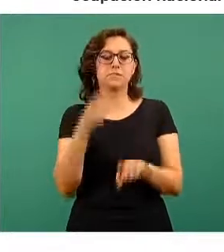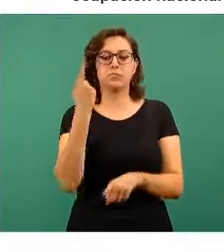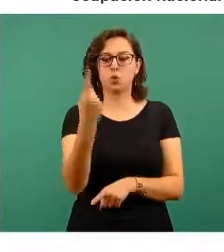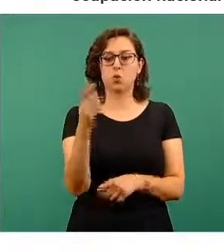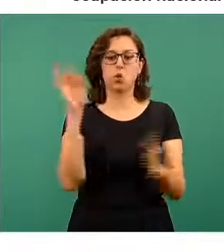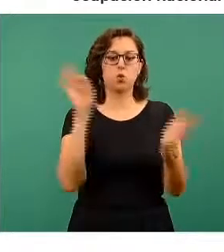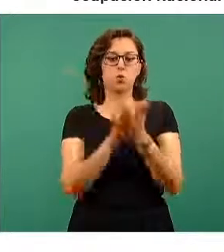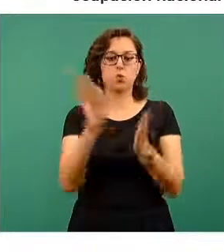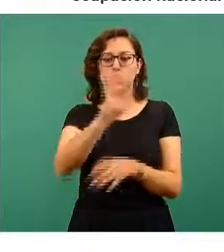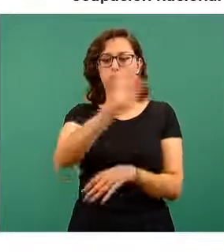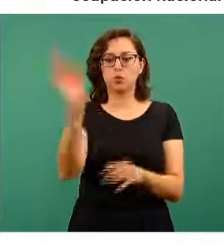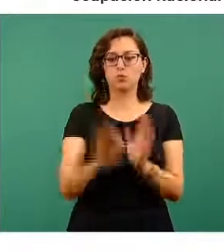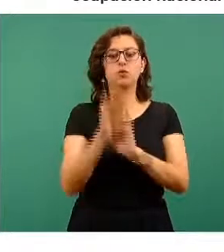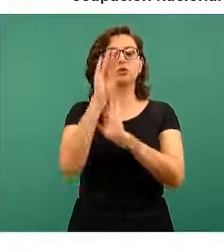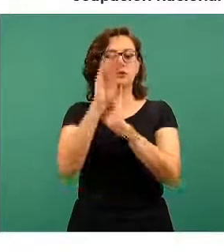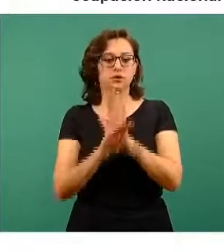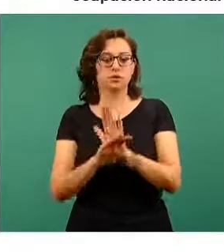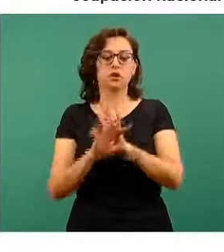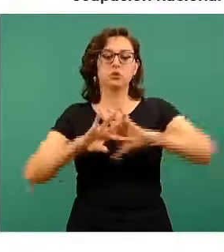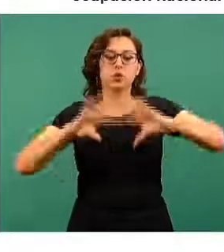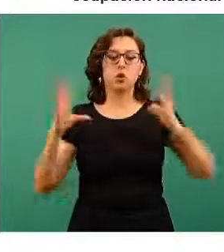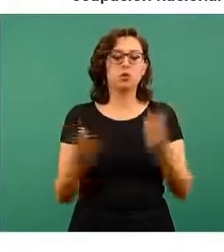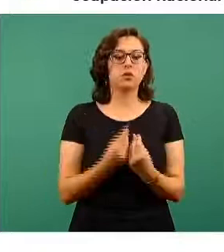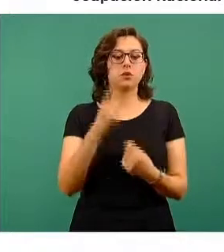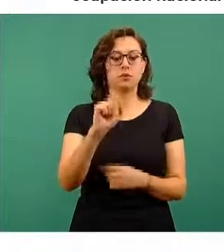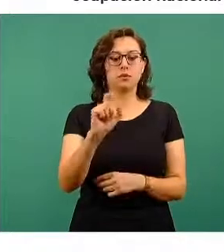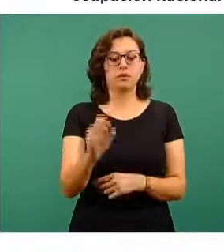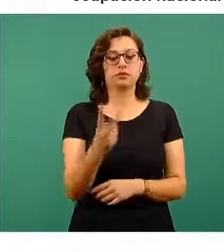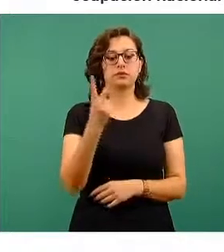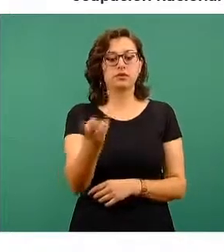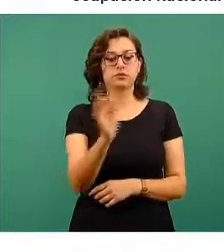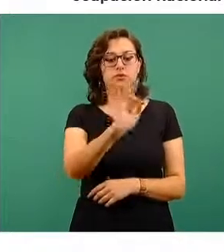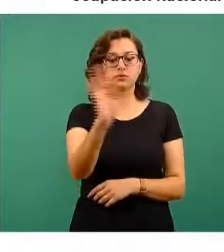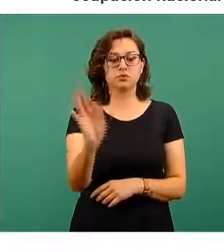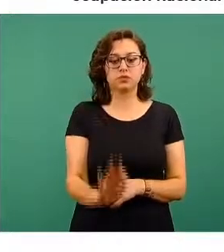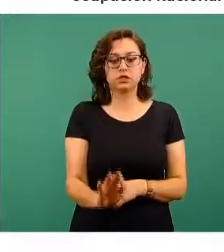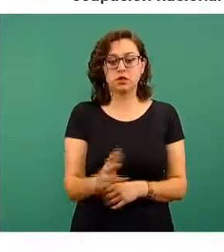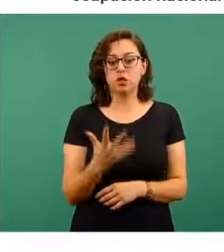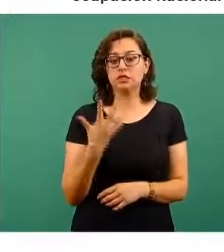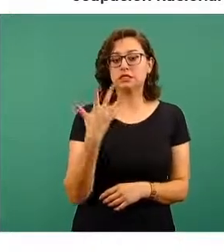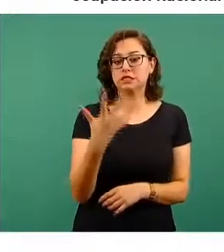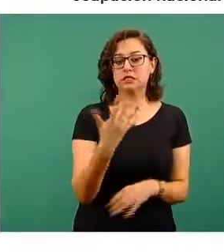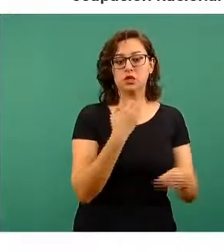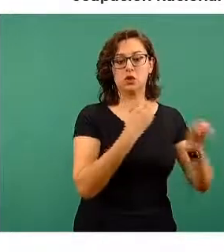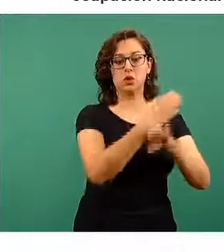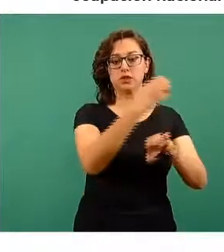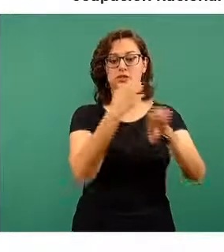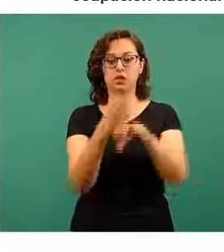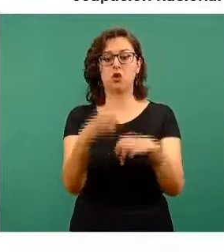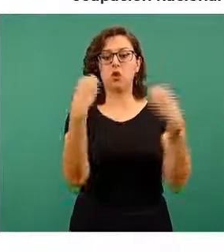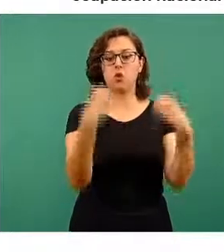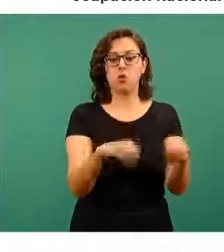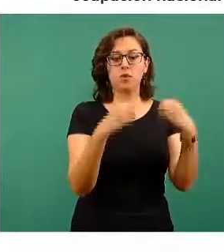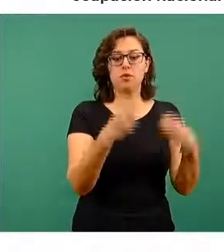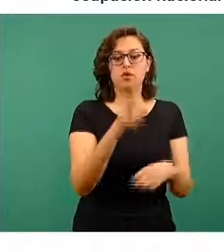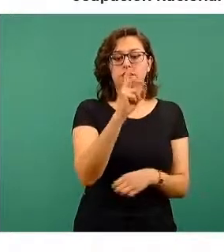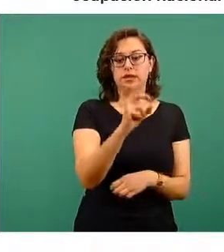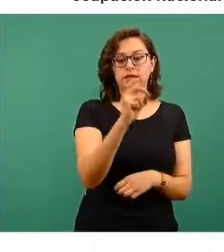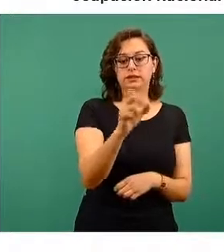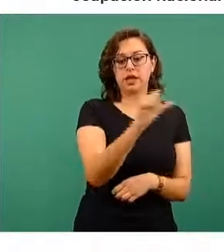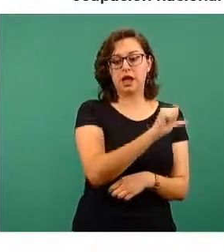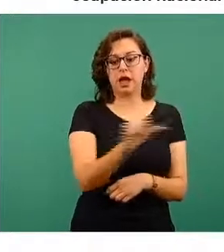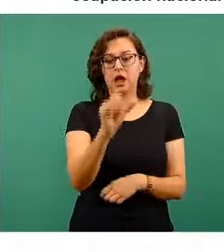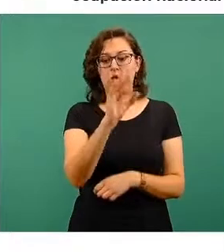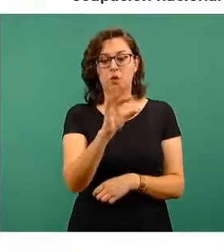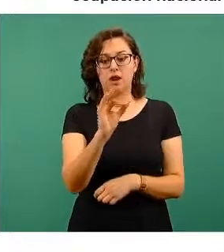media nacional, 22% en esta ocupación, y solo 5 entidades que están entre un 30 y un 49, todas